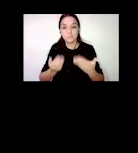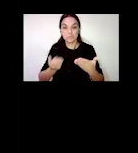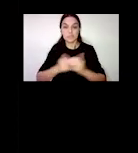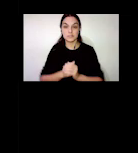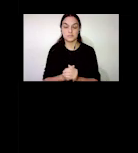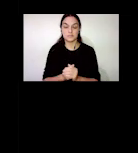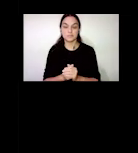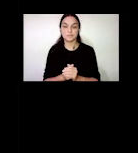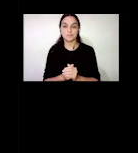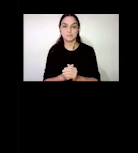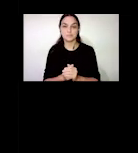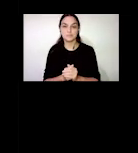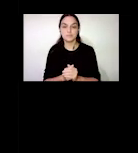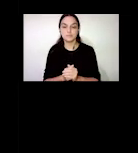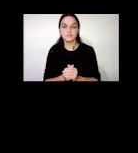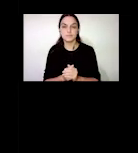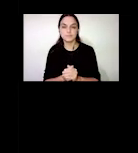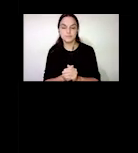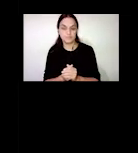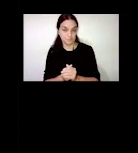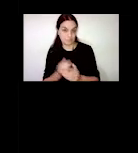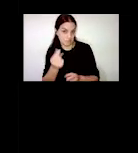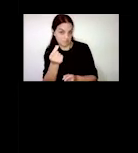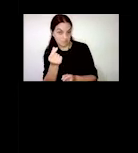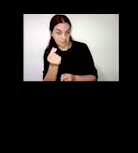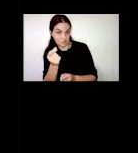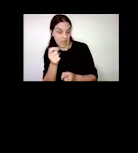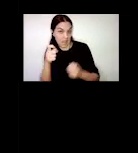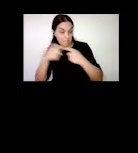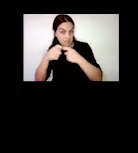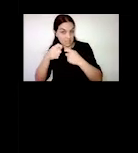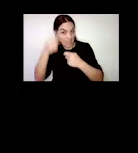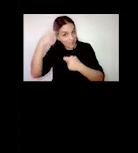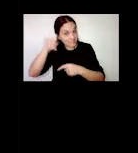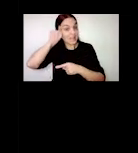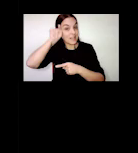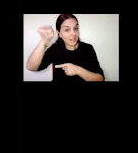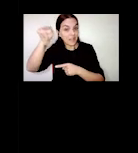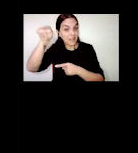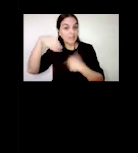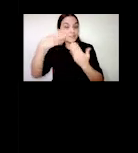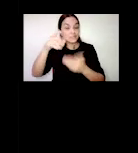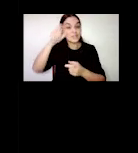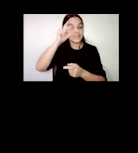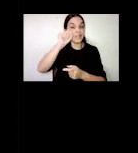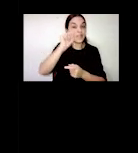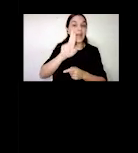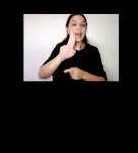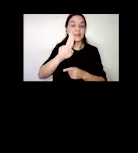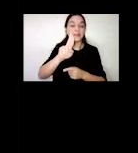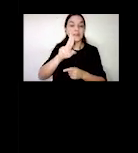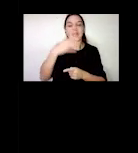¿sí? Como el activo subyacente es una empresa extranjera, el CDR, a nuestro criterio, debe